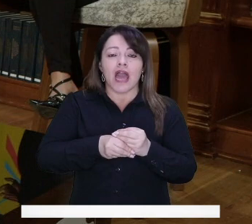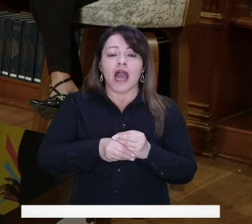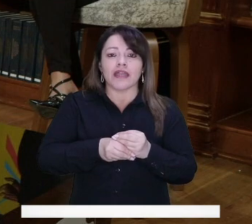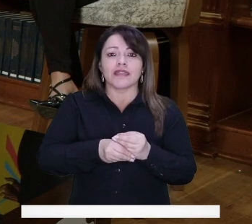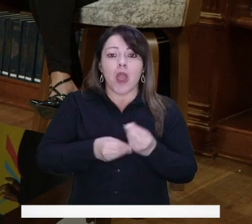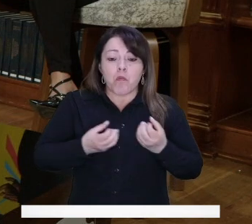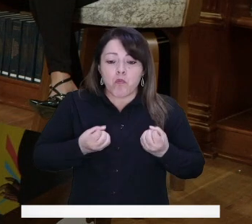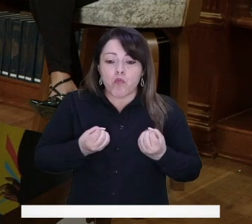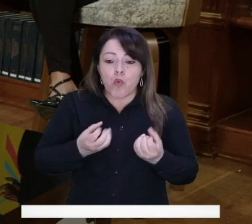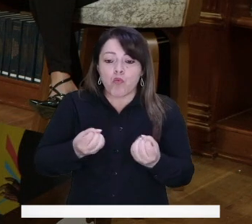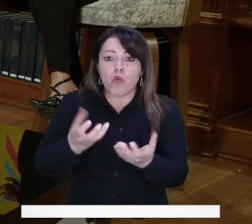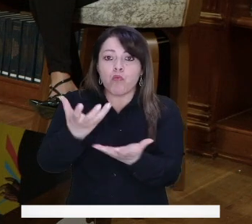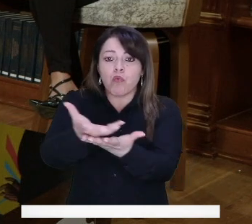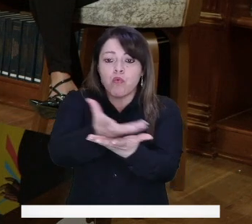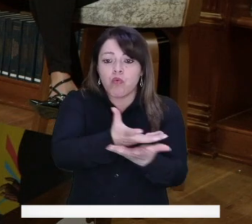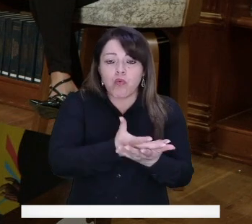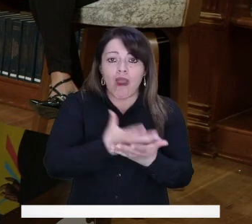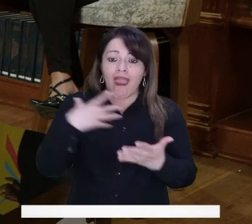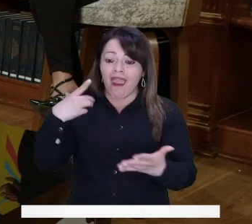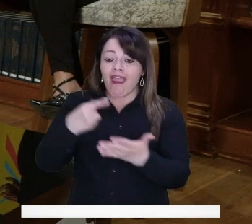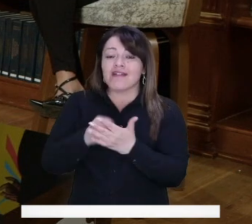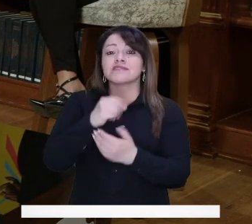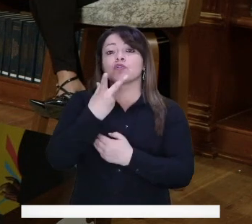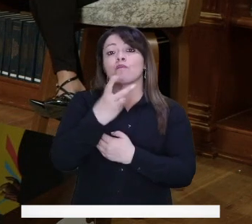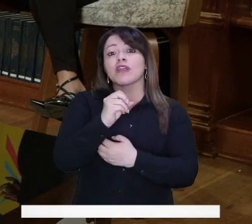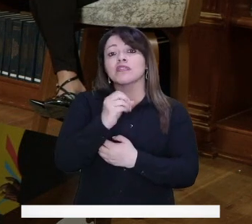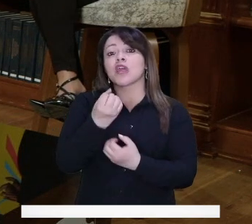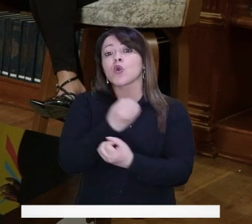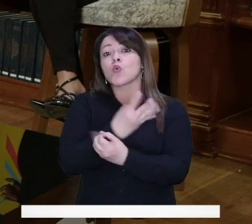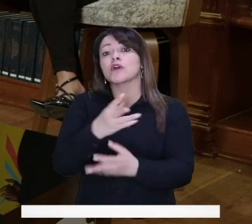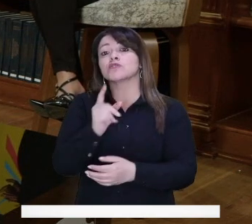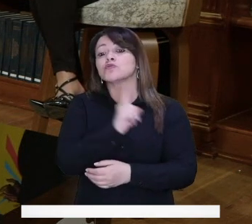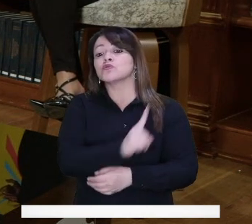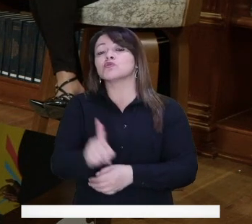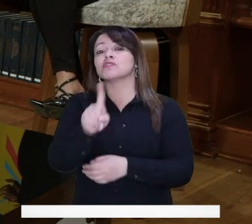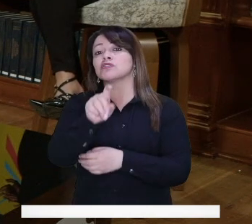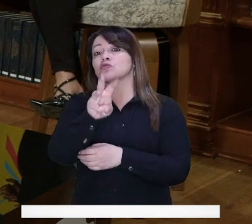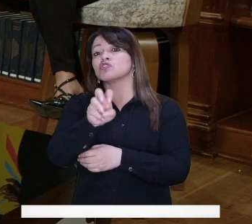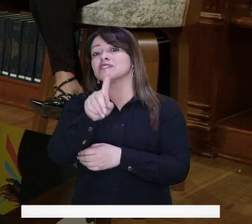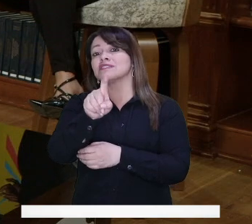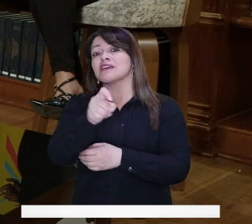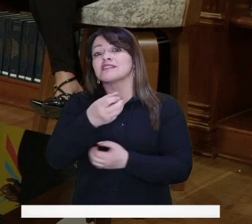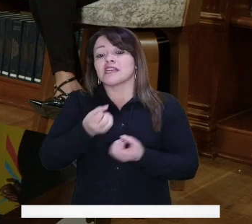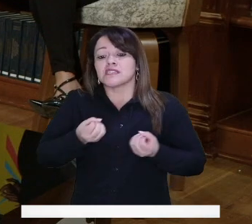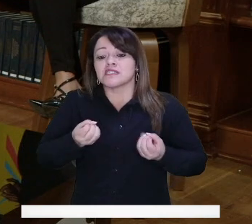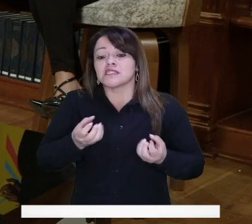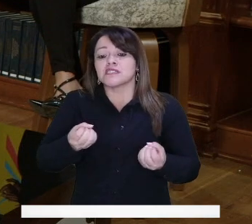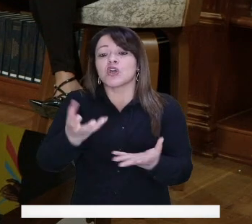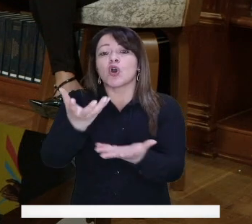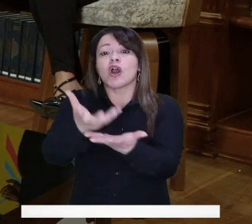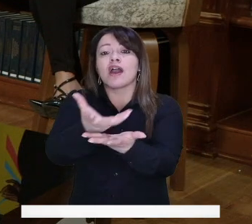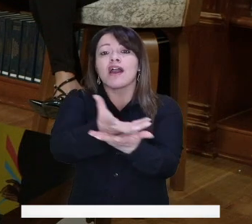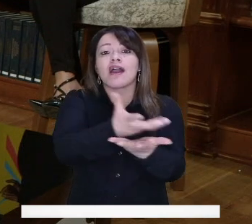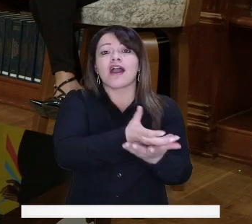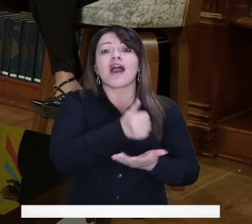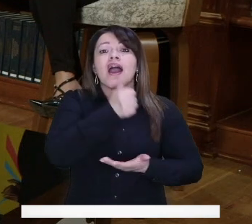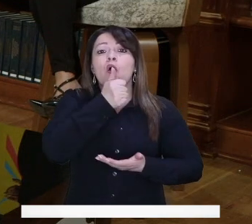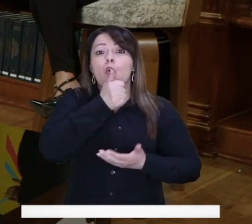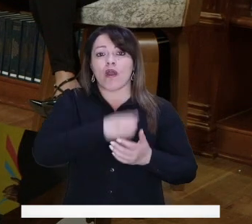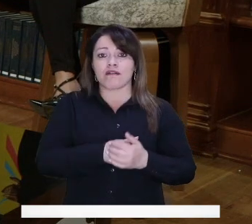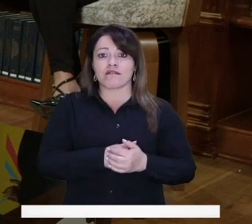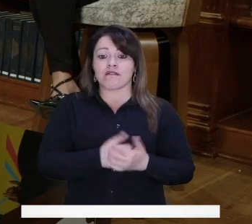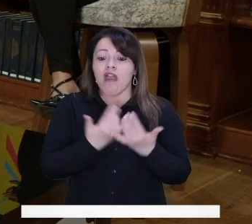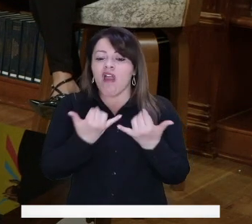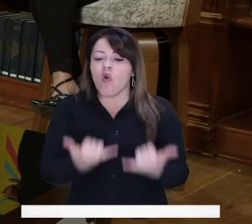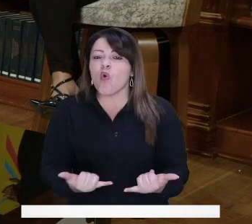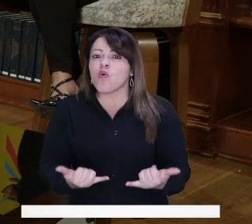1900. O sea, a comienzos del siglo XX teníamos 186 humedales, 186.